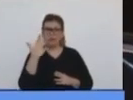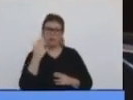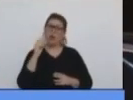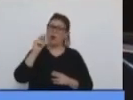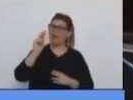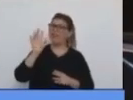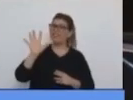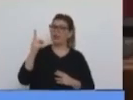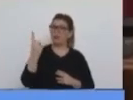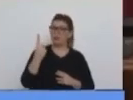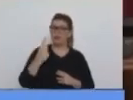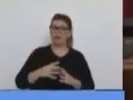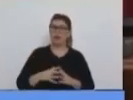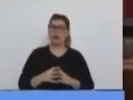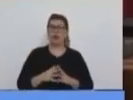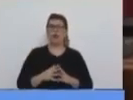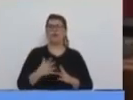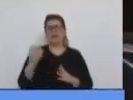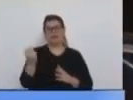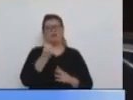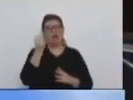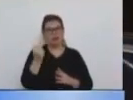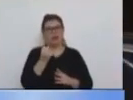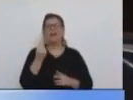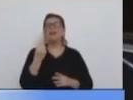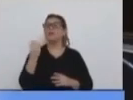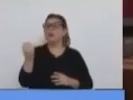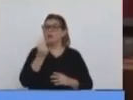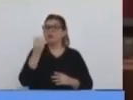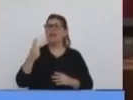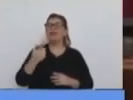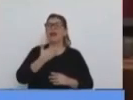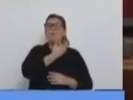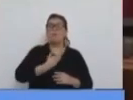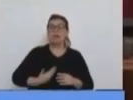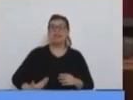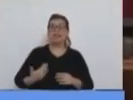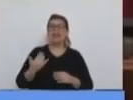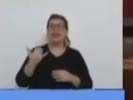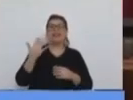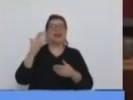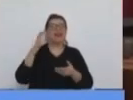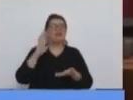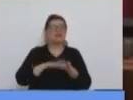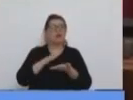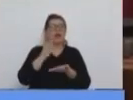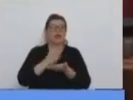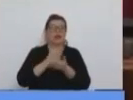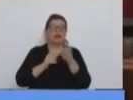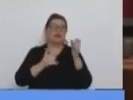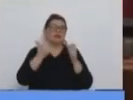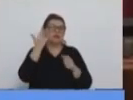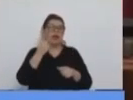quiera y se dame cinco, porque esto es importante. ¿Sabe qué pasa? Que el presidente tiene una doble vara en materia de derechos humanos. Ya cumplió los cinco minutos, senador. No.